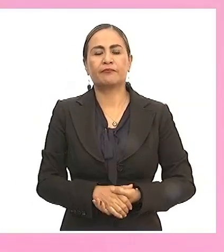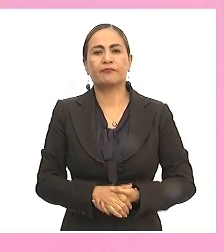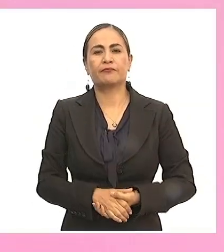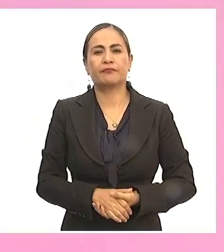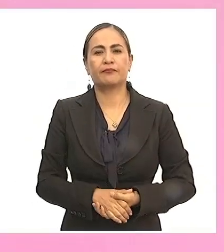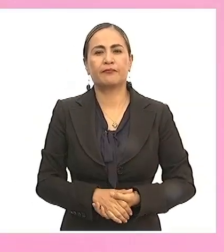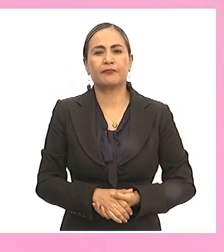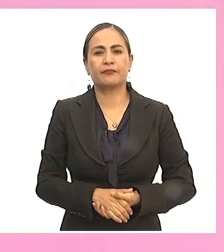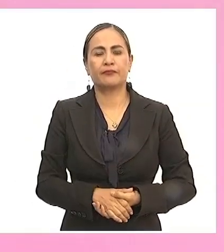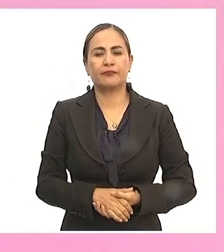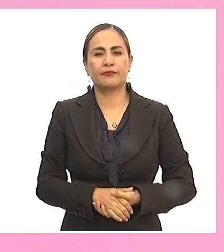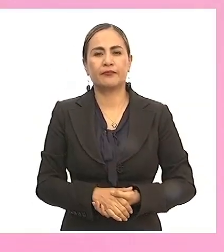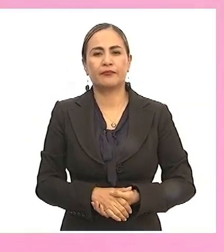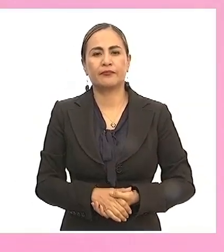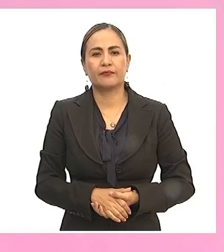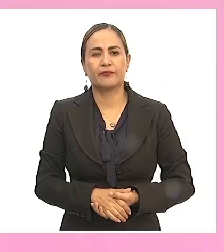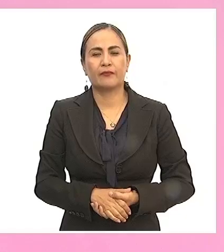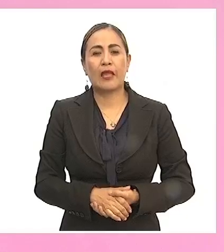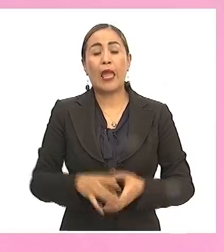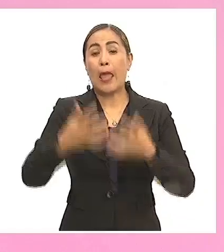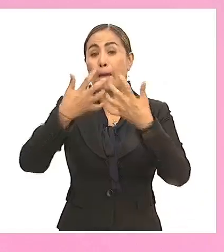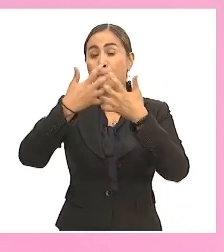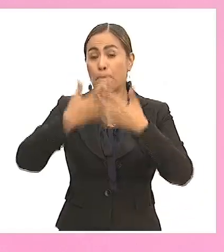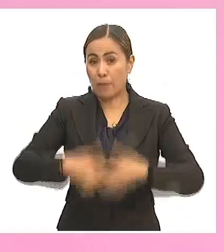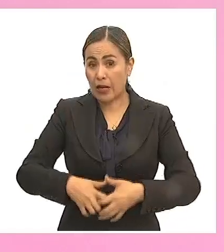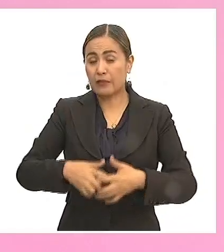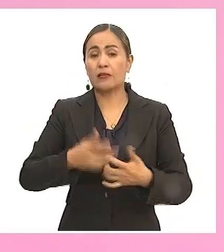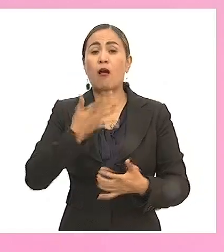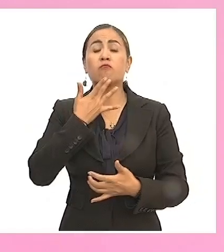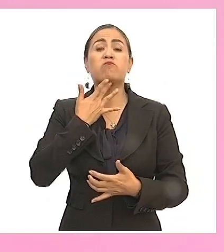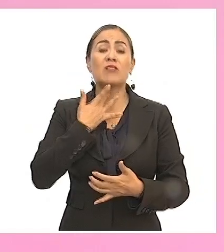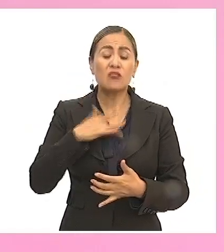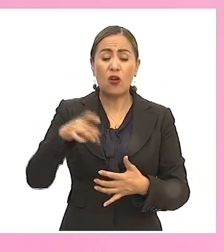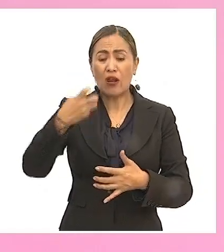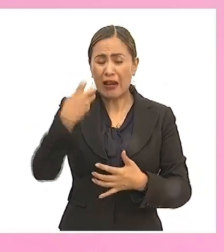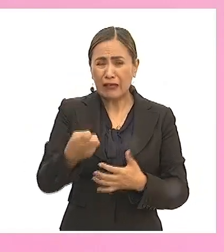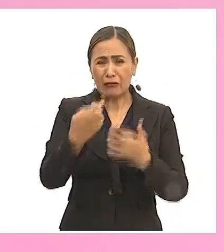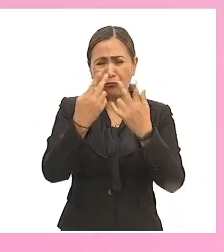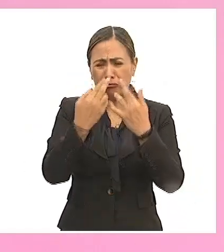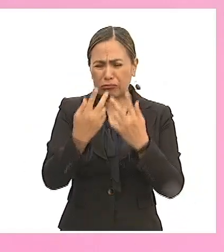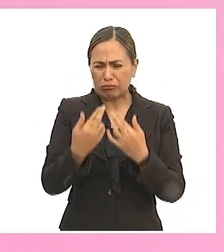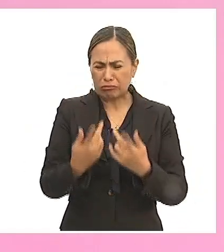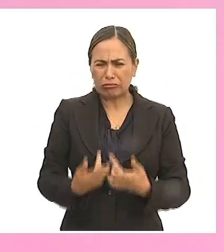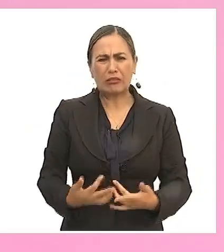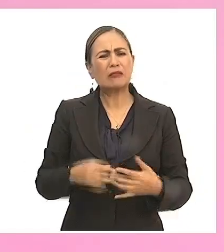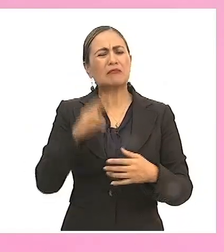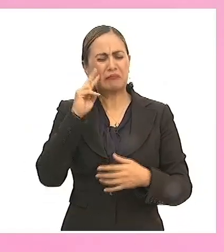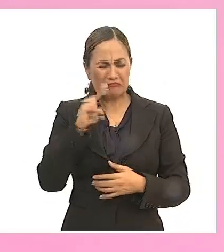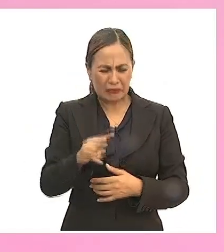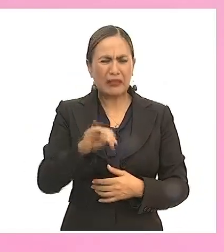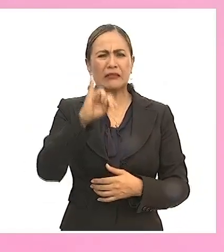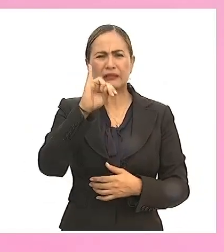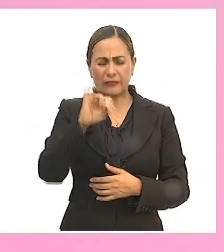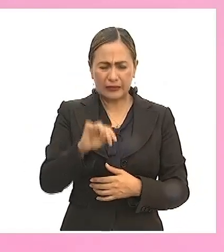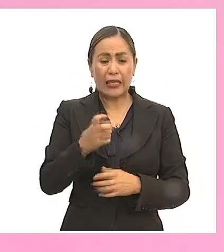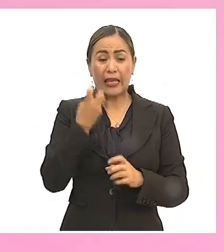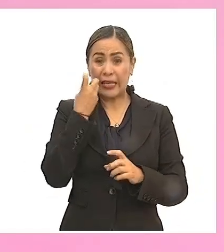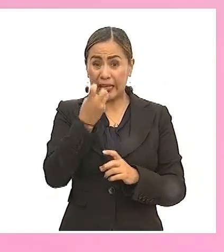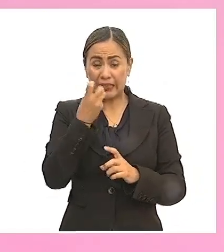en chatarra toda la industria petroquímica, y ese era el propósito